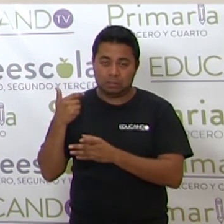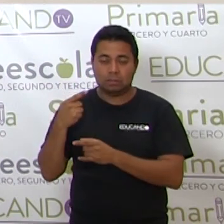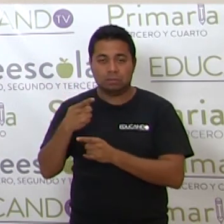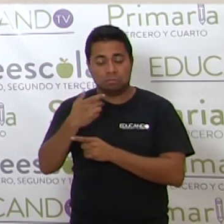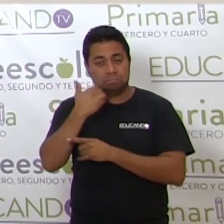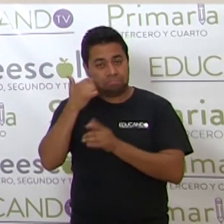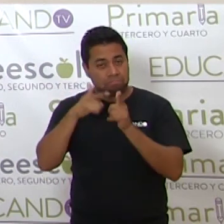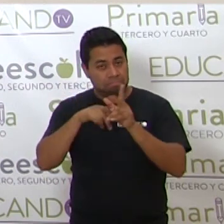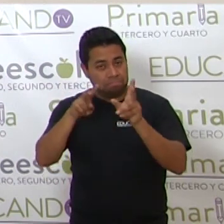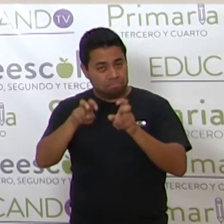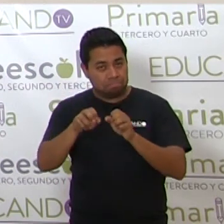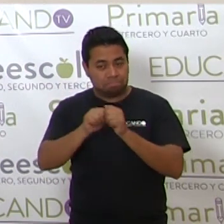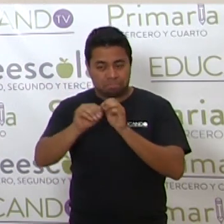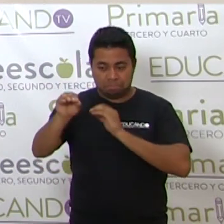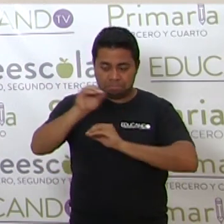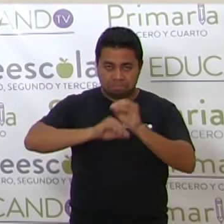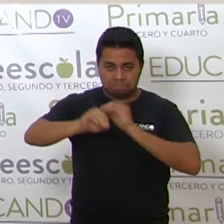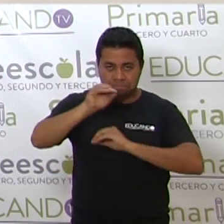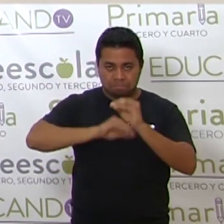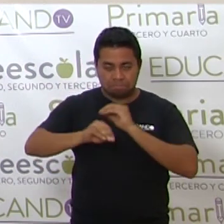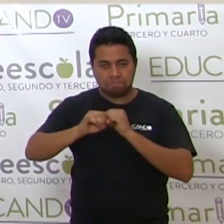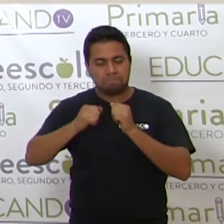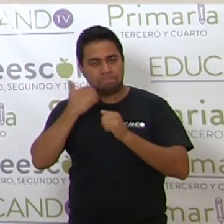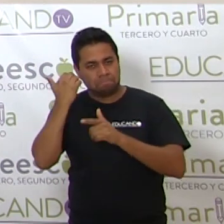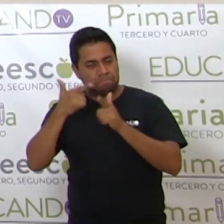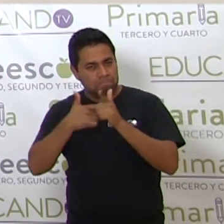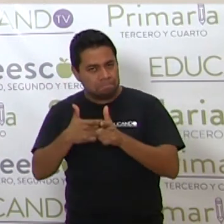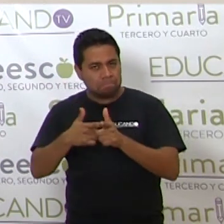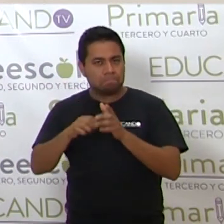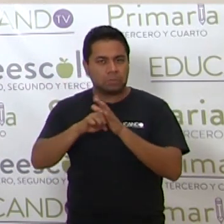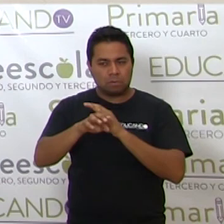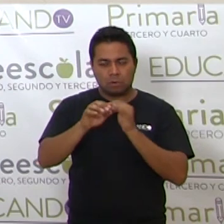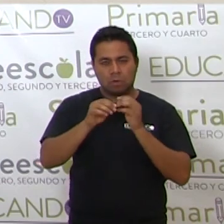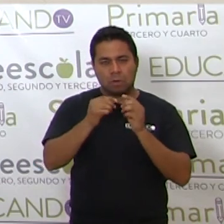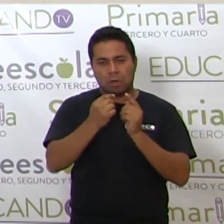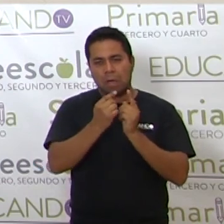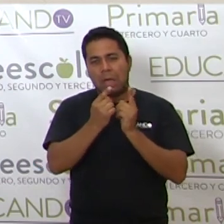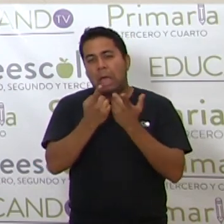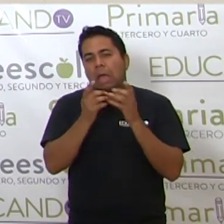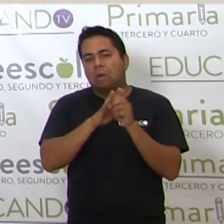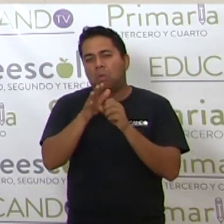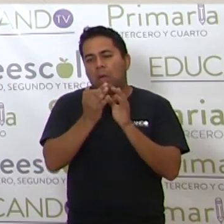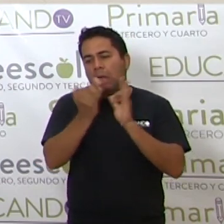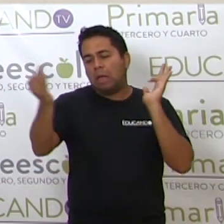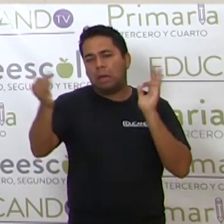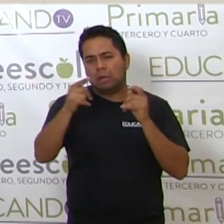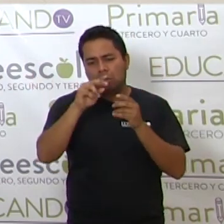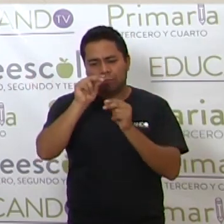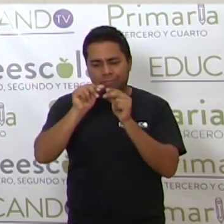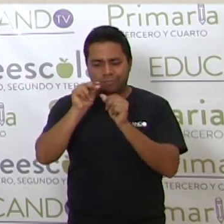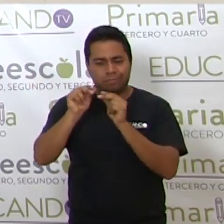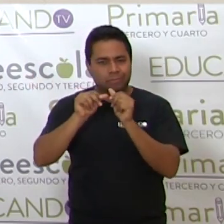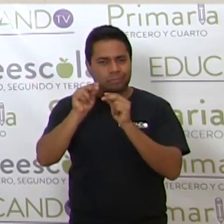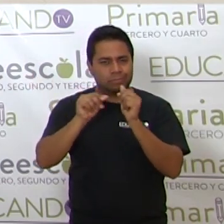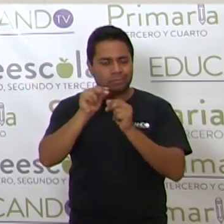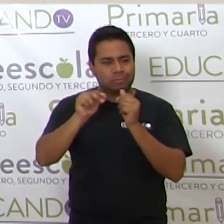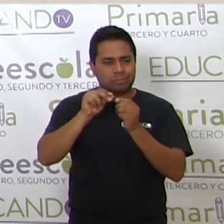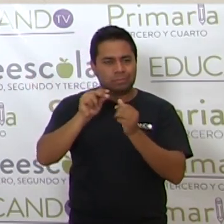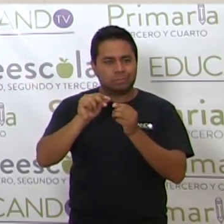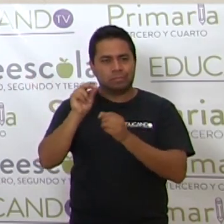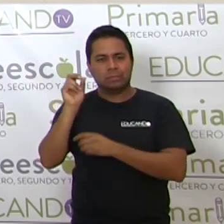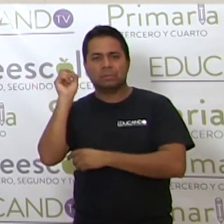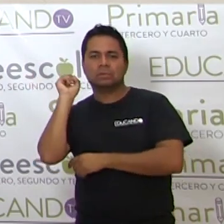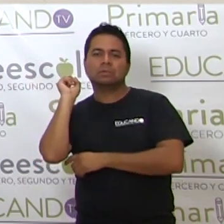seguir trabajando por motricidad quiere seguir trabajando distancia con ellos que los hagan bolitas que los